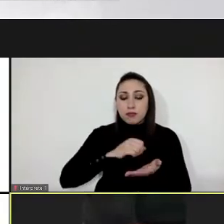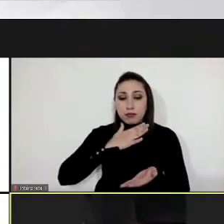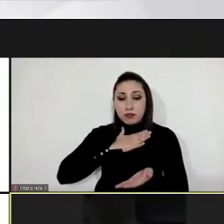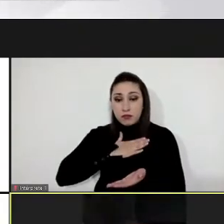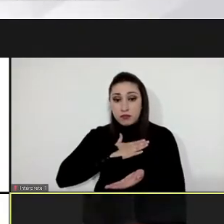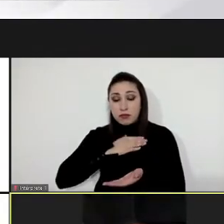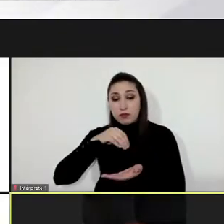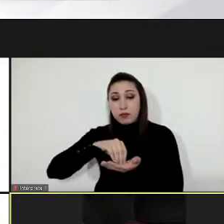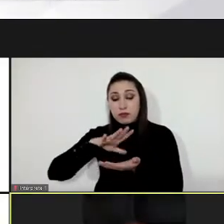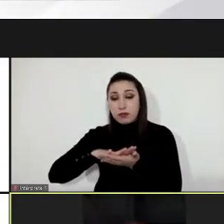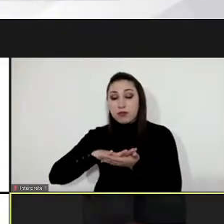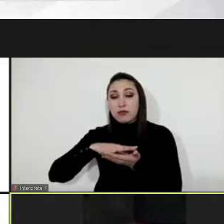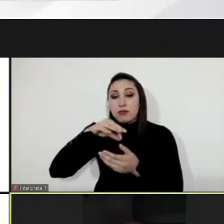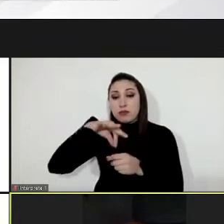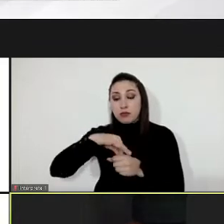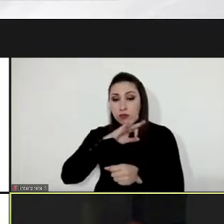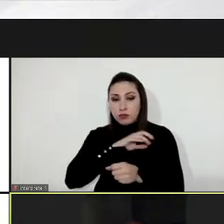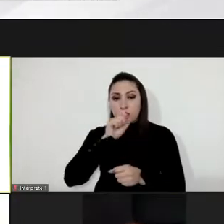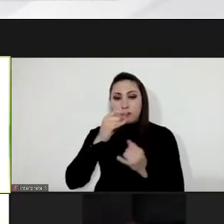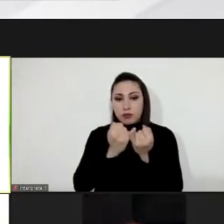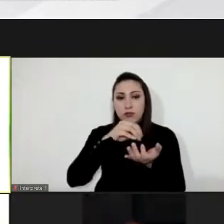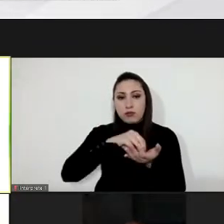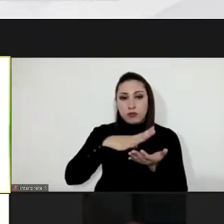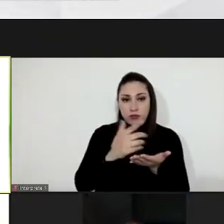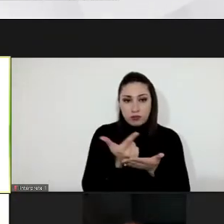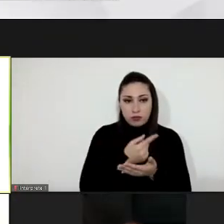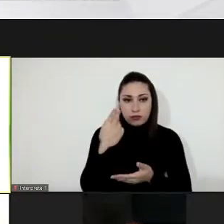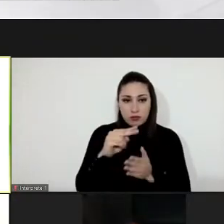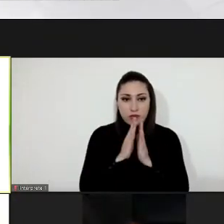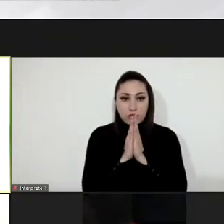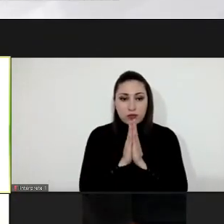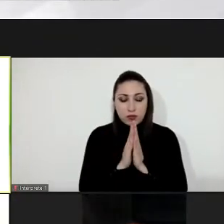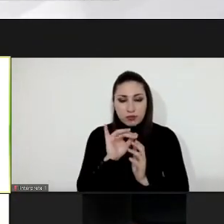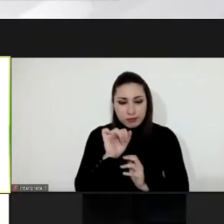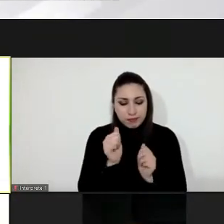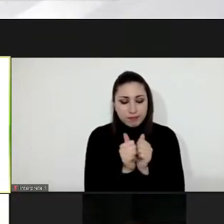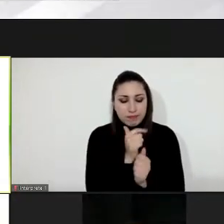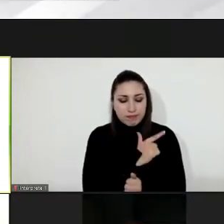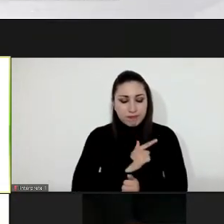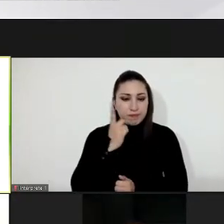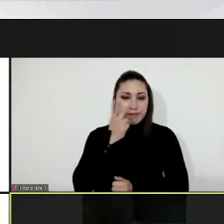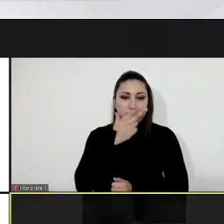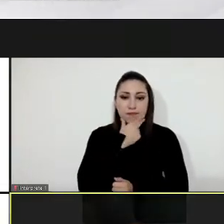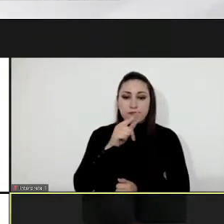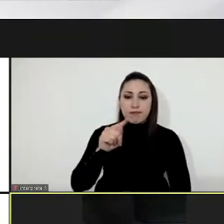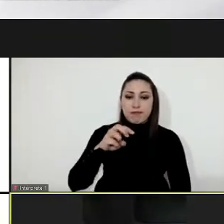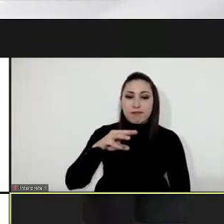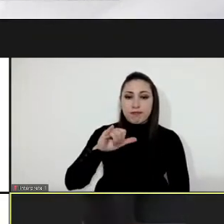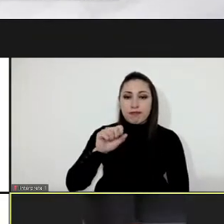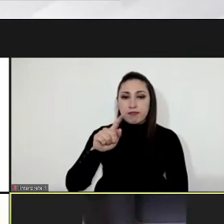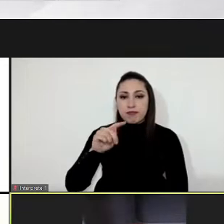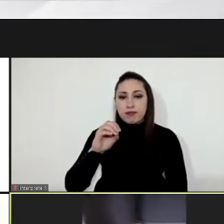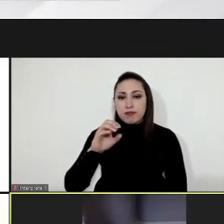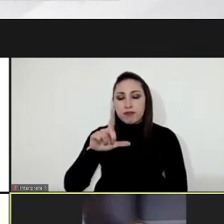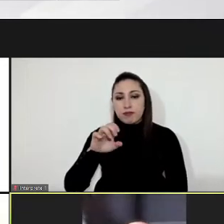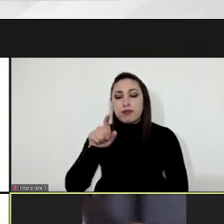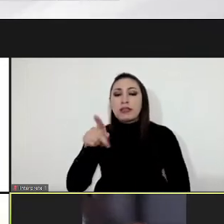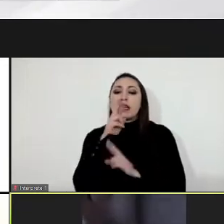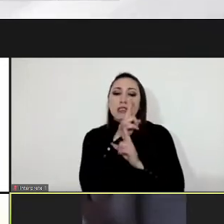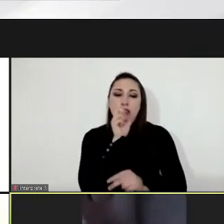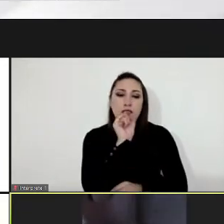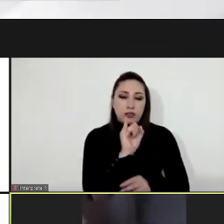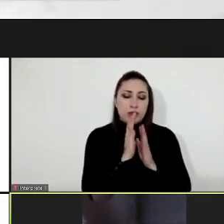e incorporarme a la sesión, por favor? Claro que sí, diputado Temístocles. Disculpe. Gracias. A favor. De su voto es a favor.